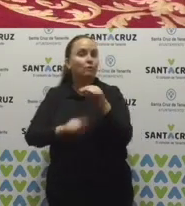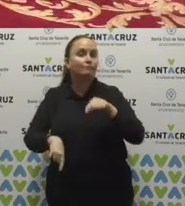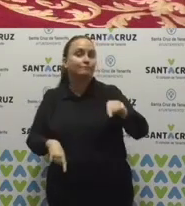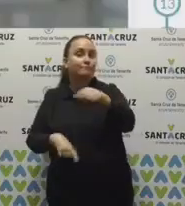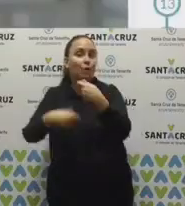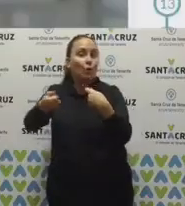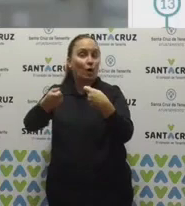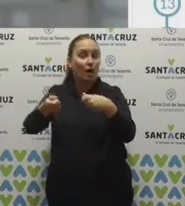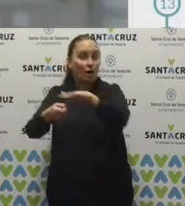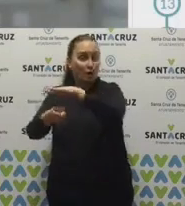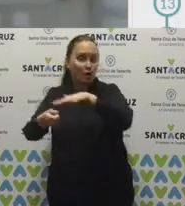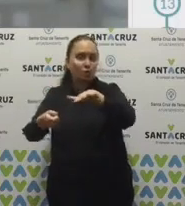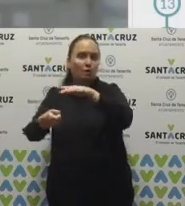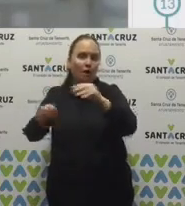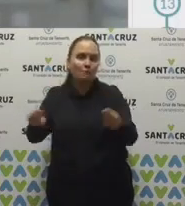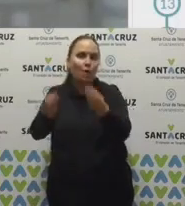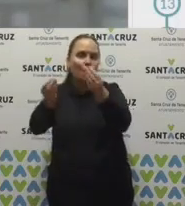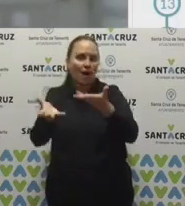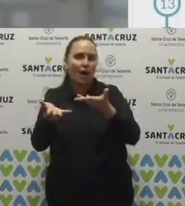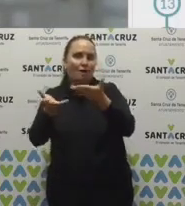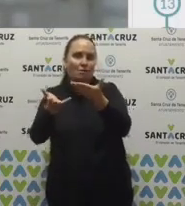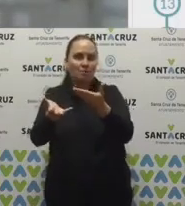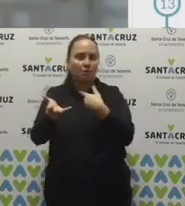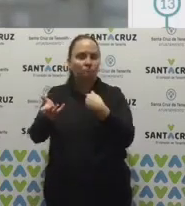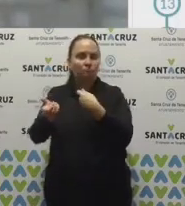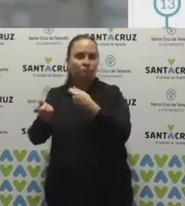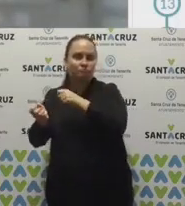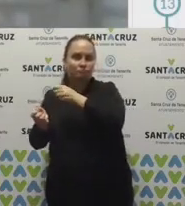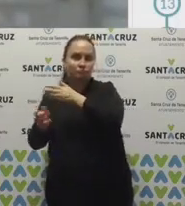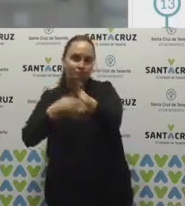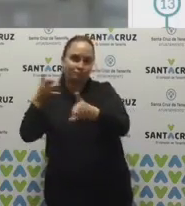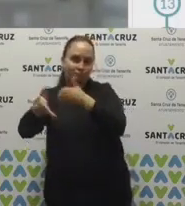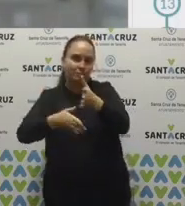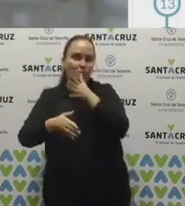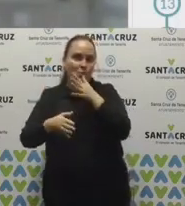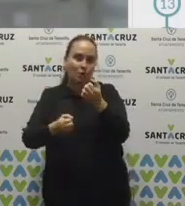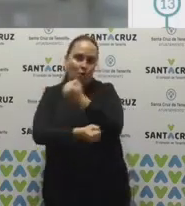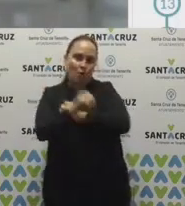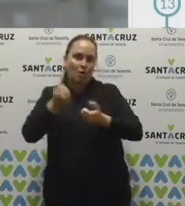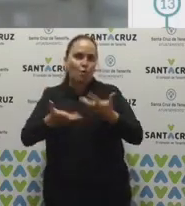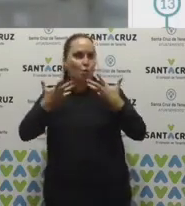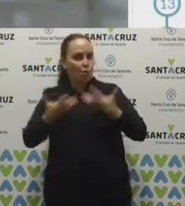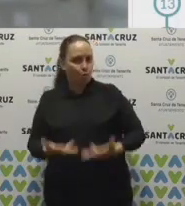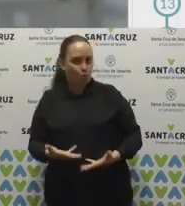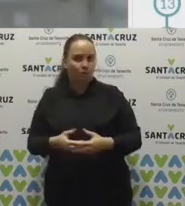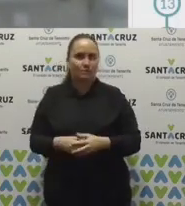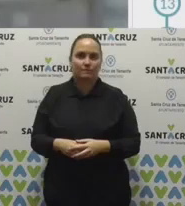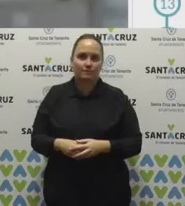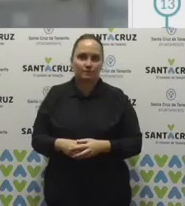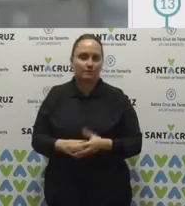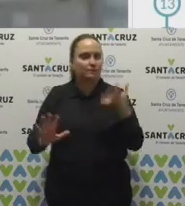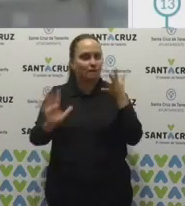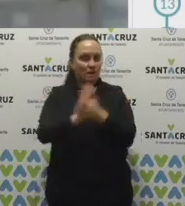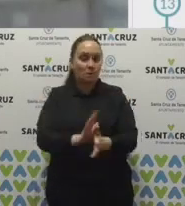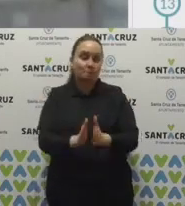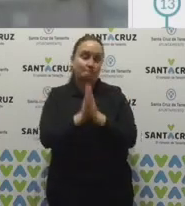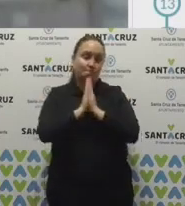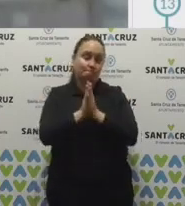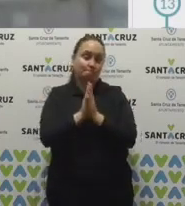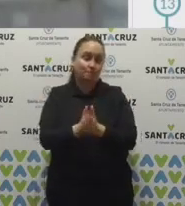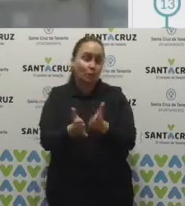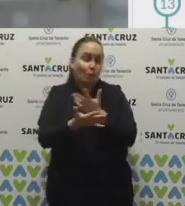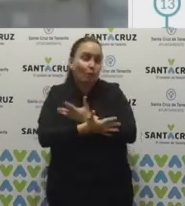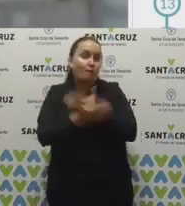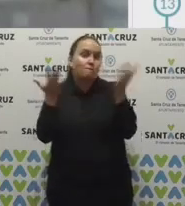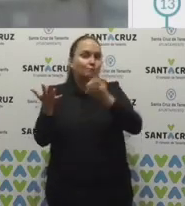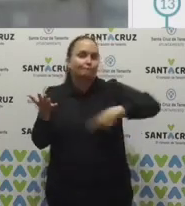comercios locales para aliviar su economía confío en que podamos obtener el apoyo de todos los grupos